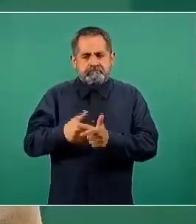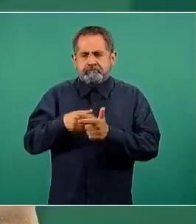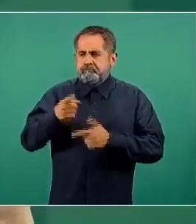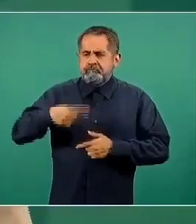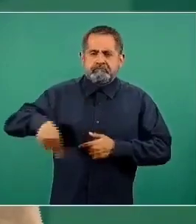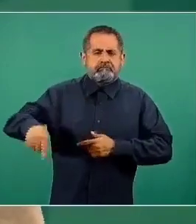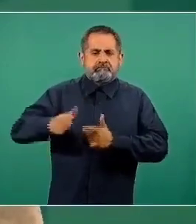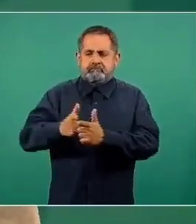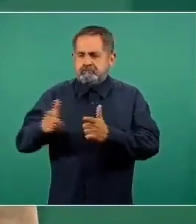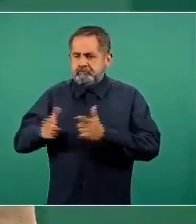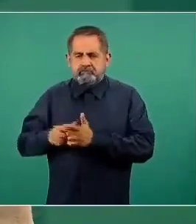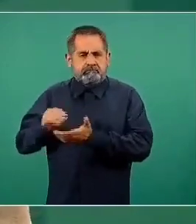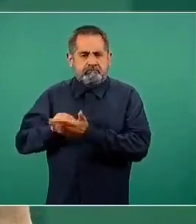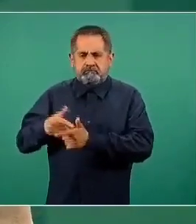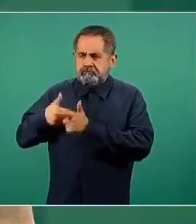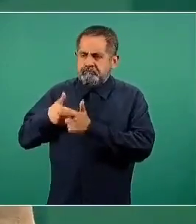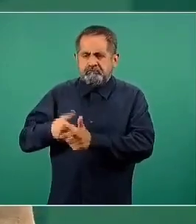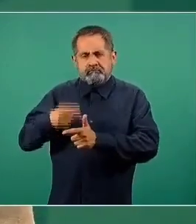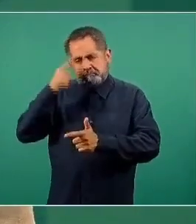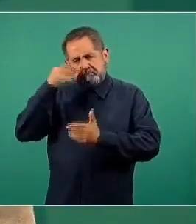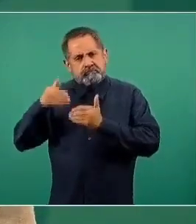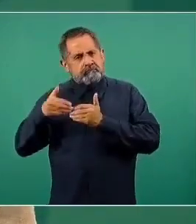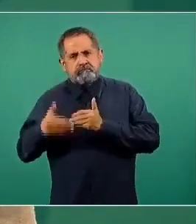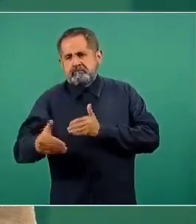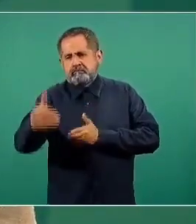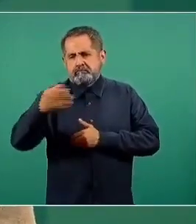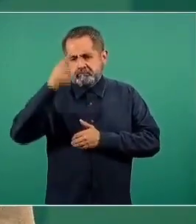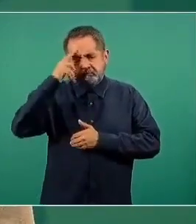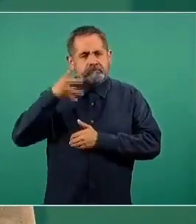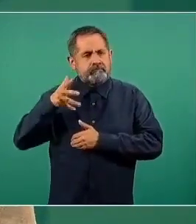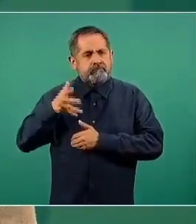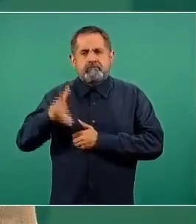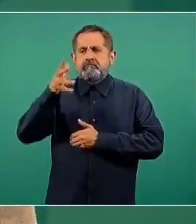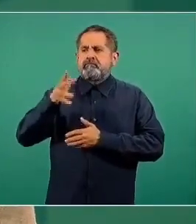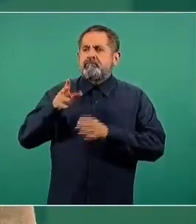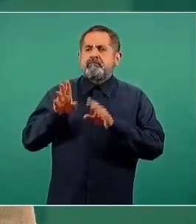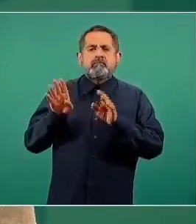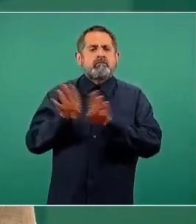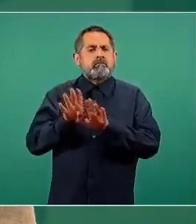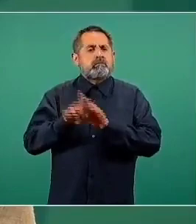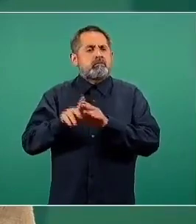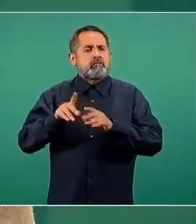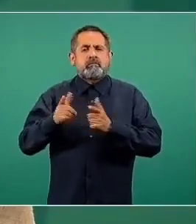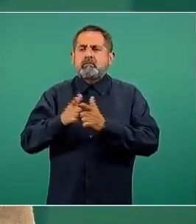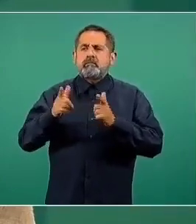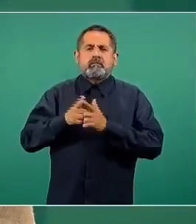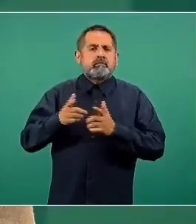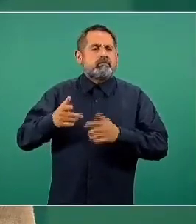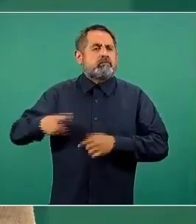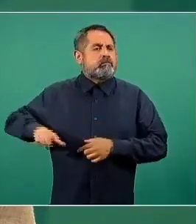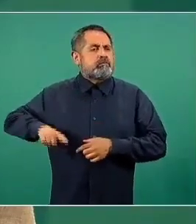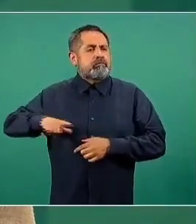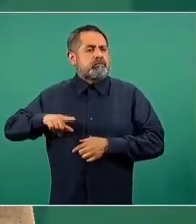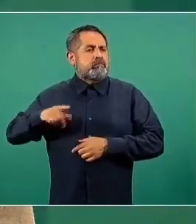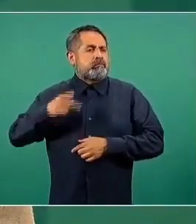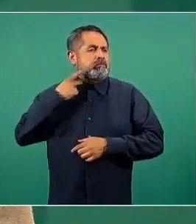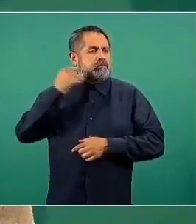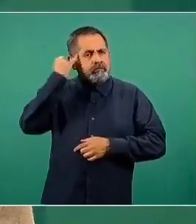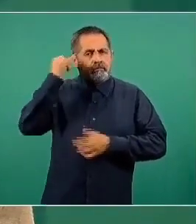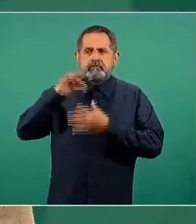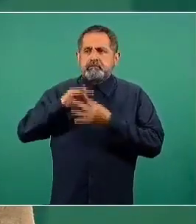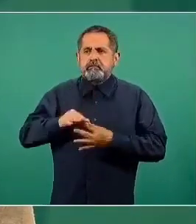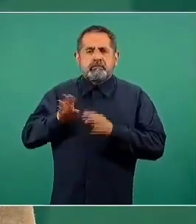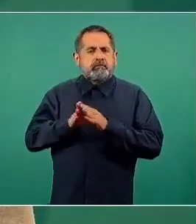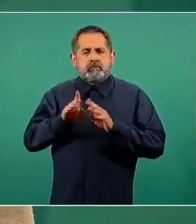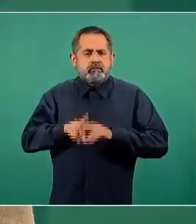reflexión para el desarrollo de las distintas políticas públicas que tienen que ver en particular con el ámbito de la salud y el